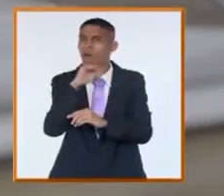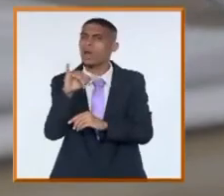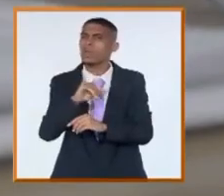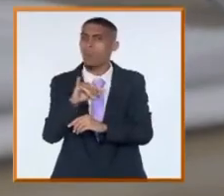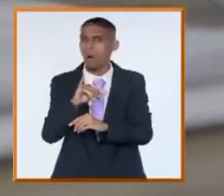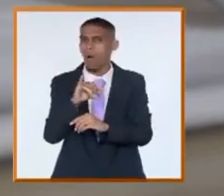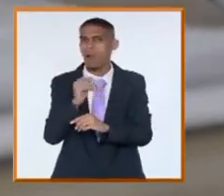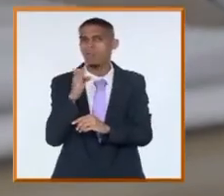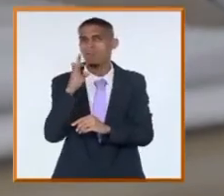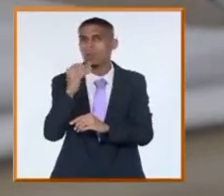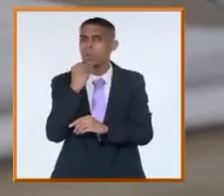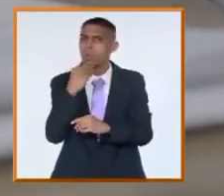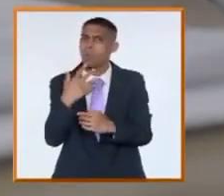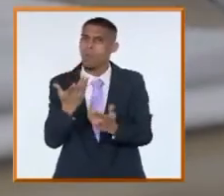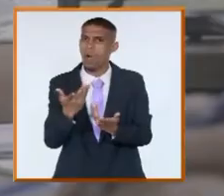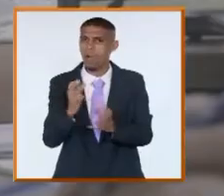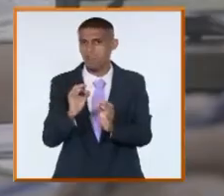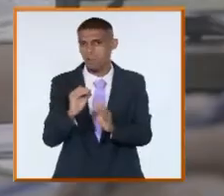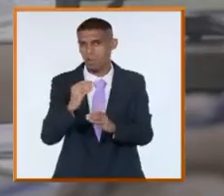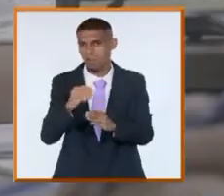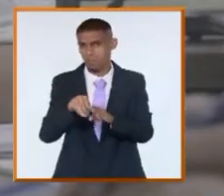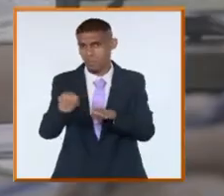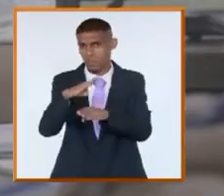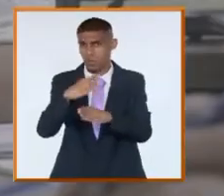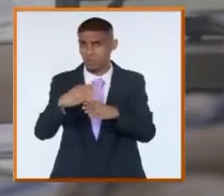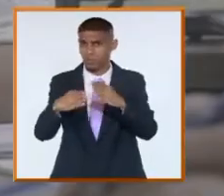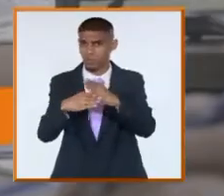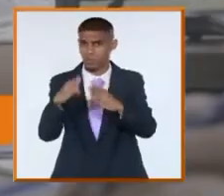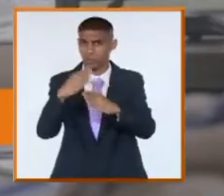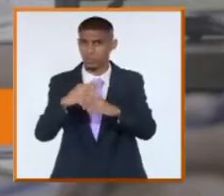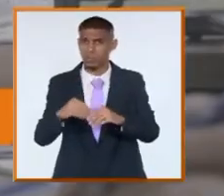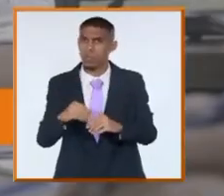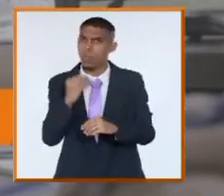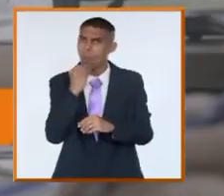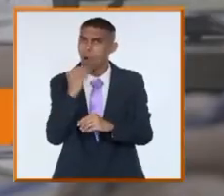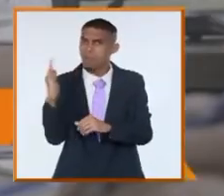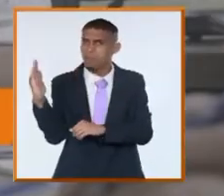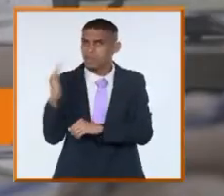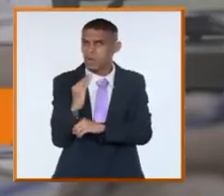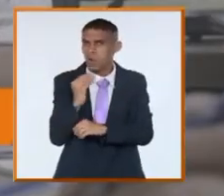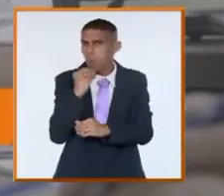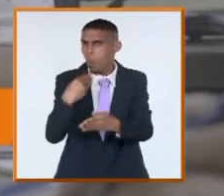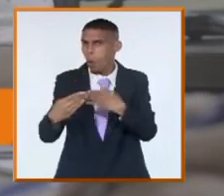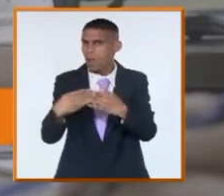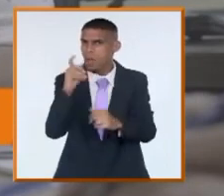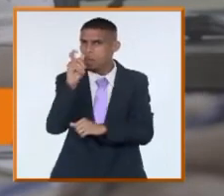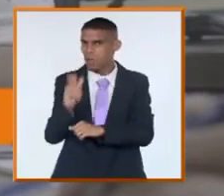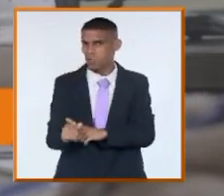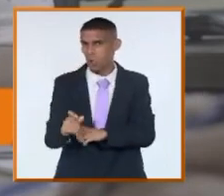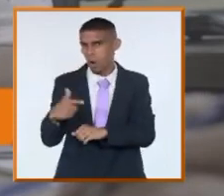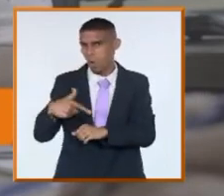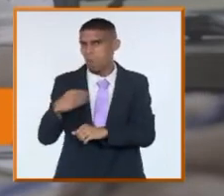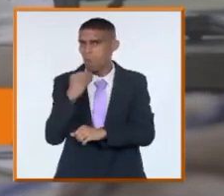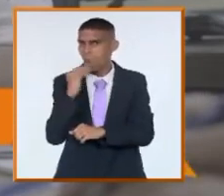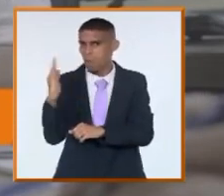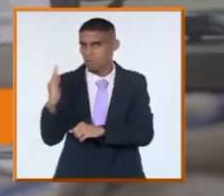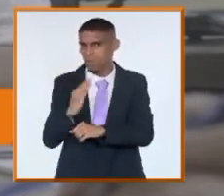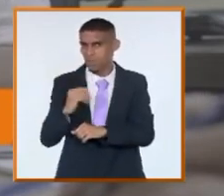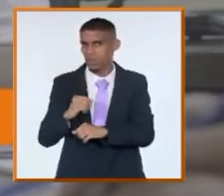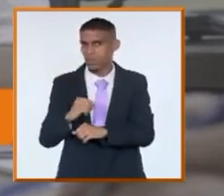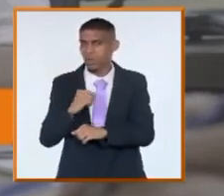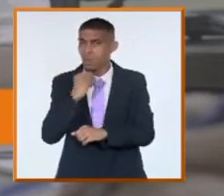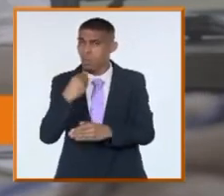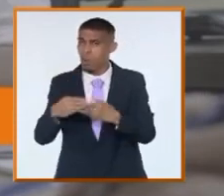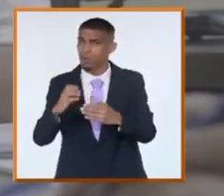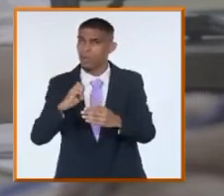trazada en el sector de la construcción en Cuba de personas jurídica que hace actividad la constitución en el país ya sea mi pymes